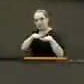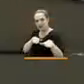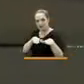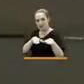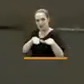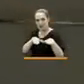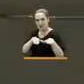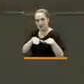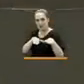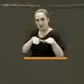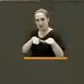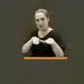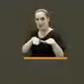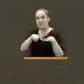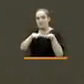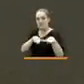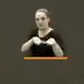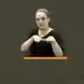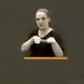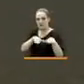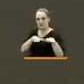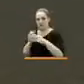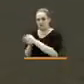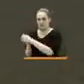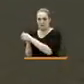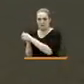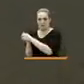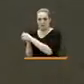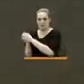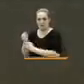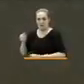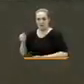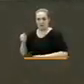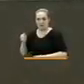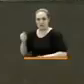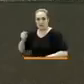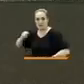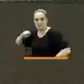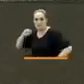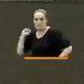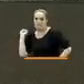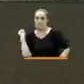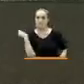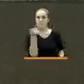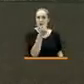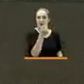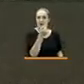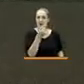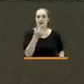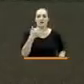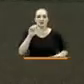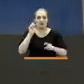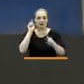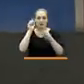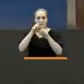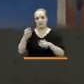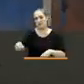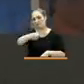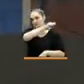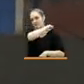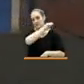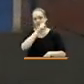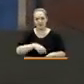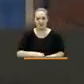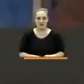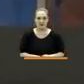pie derecho atrás. Coges con una mano en el bolsillo y le pegas y la mano queda en el hombro. Dejas picar